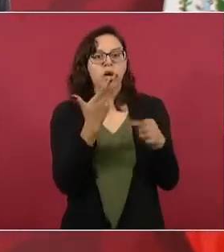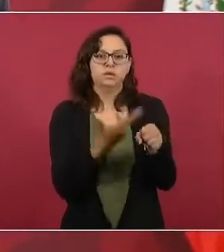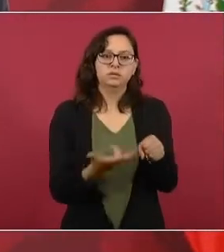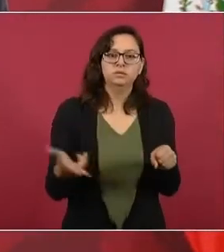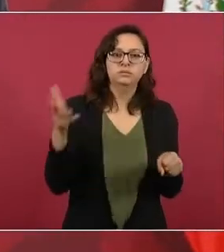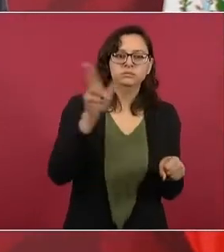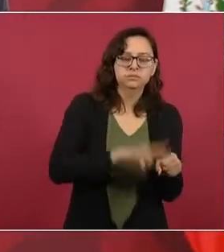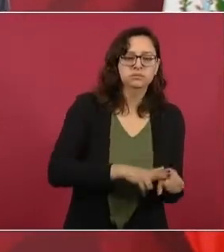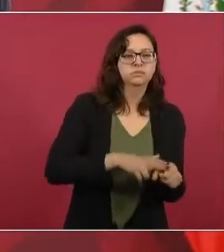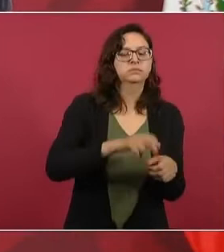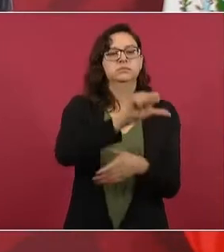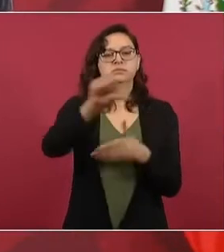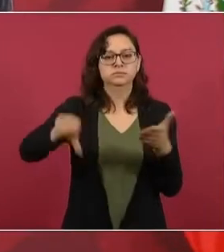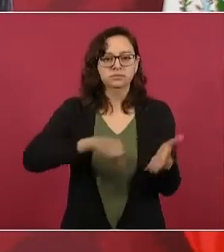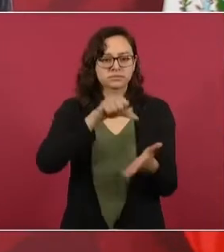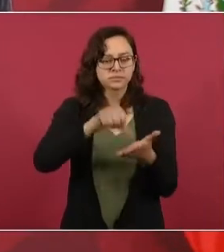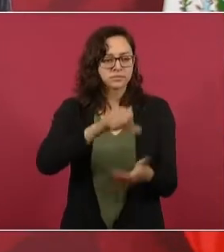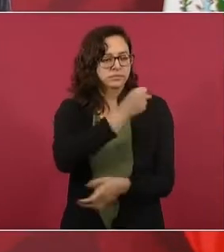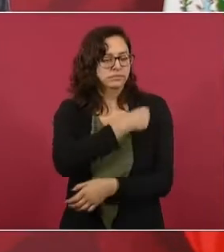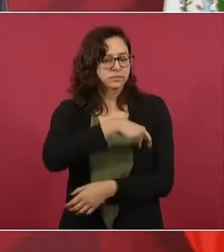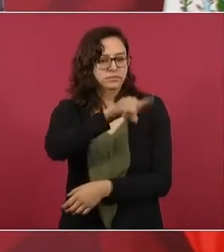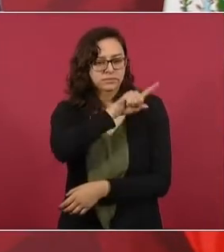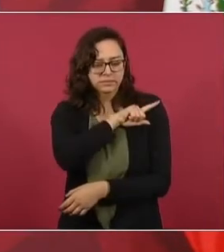médica, centro de salud,